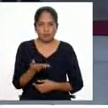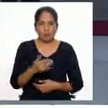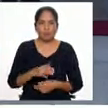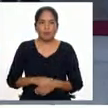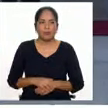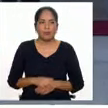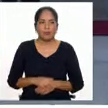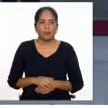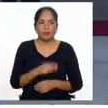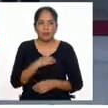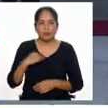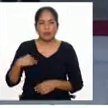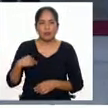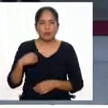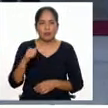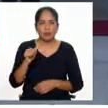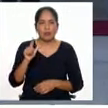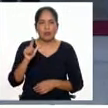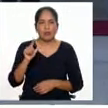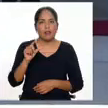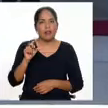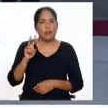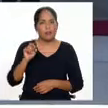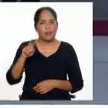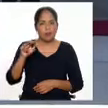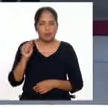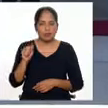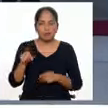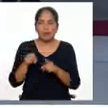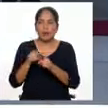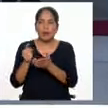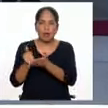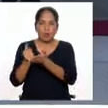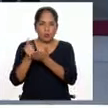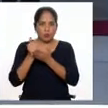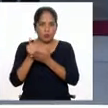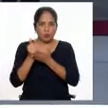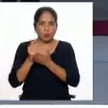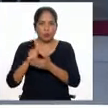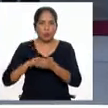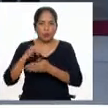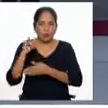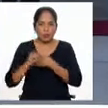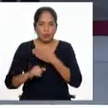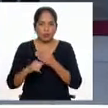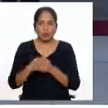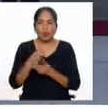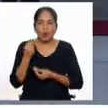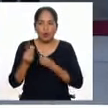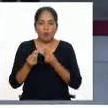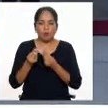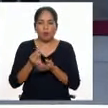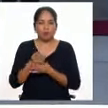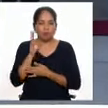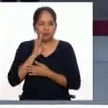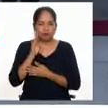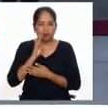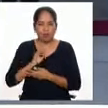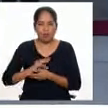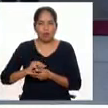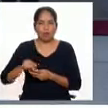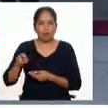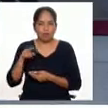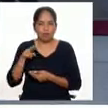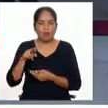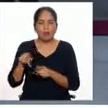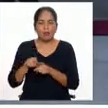Albina Ruiz nos está ayudando para un proyecto de residuos sólidos de Atalaya. Y yo sé que usted nos va a ayudar